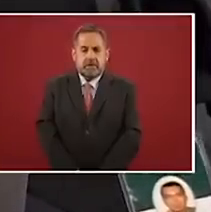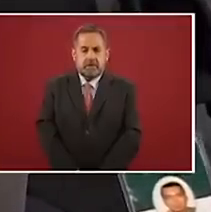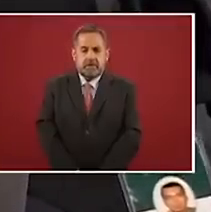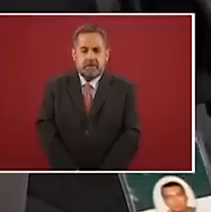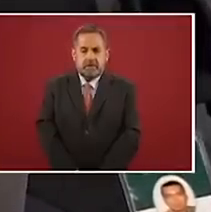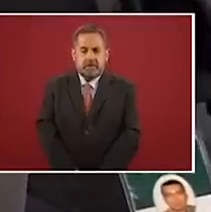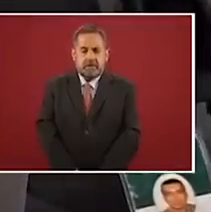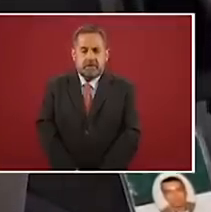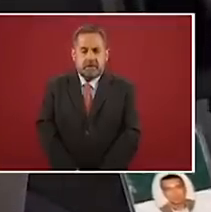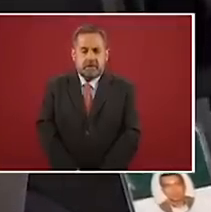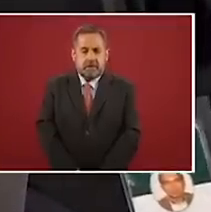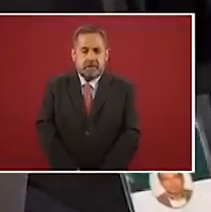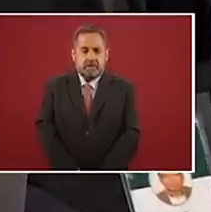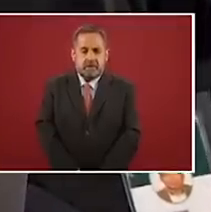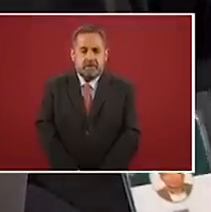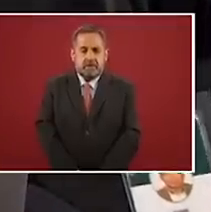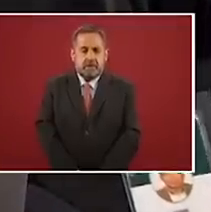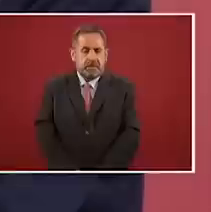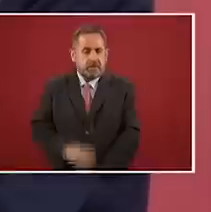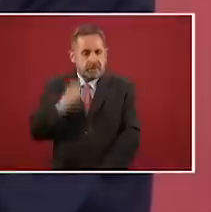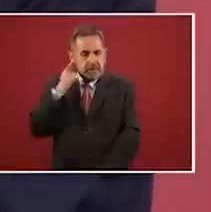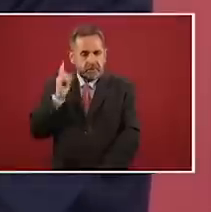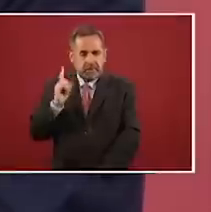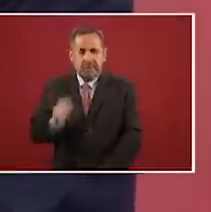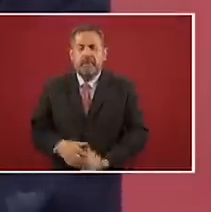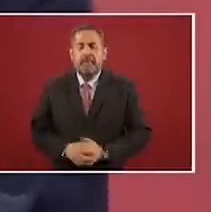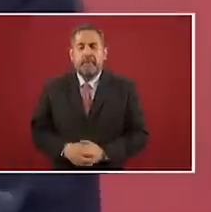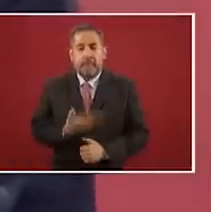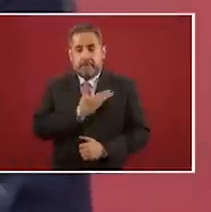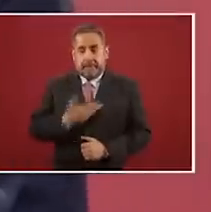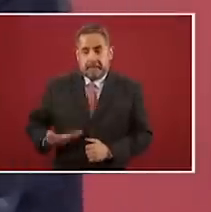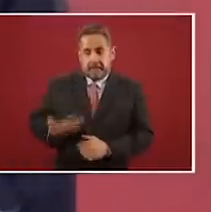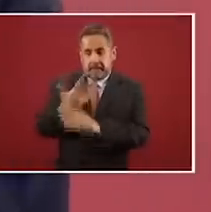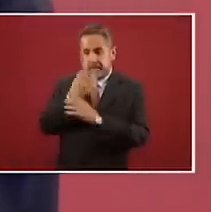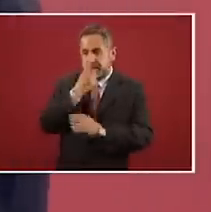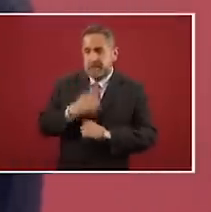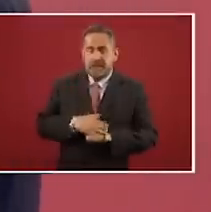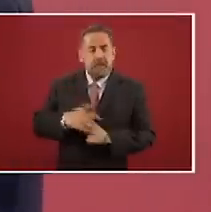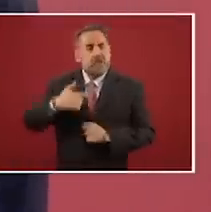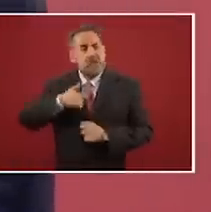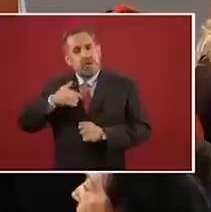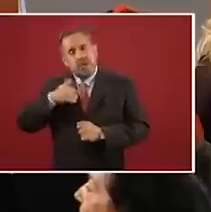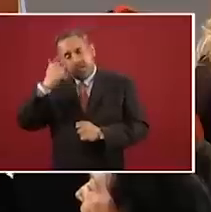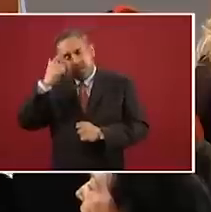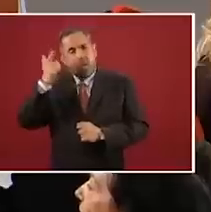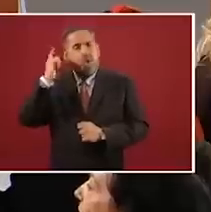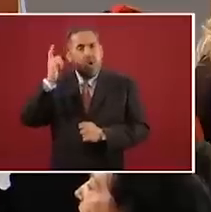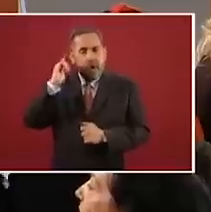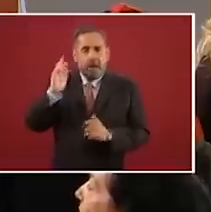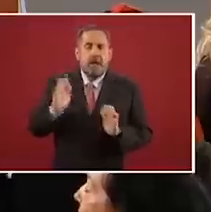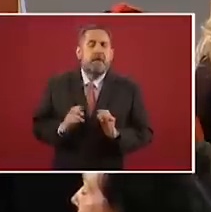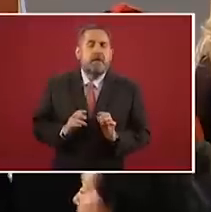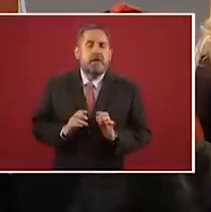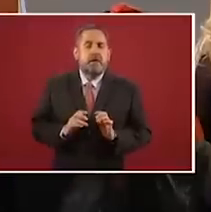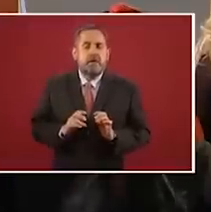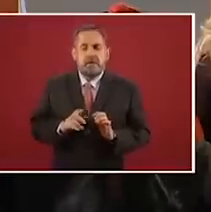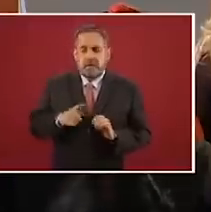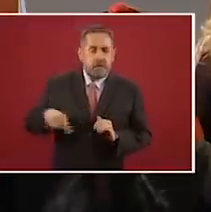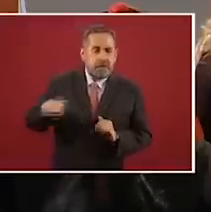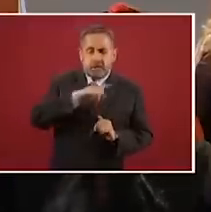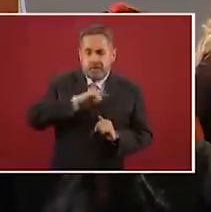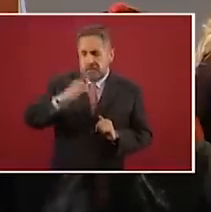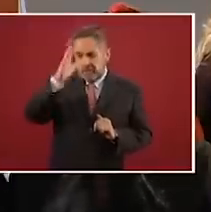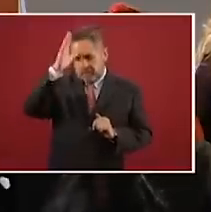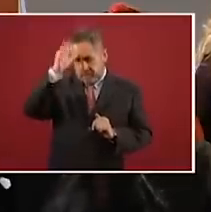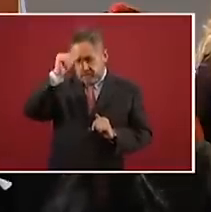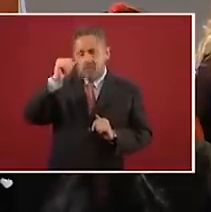es que continúa, a la economía mexicana? Yo espero que se logre un acuerdo, un